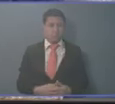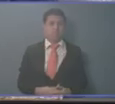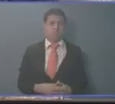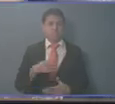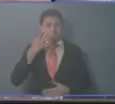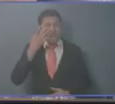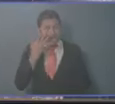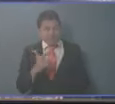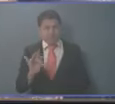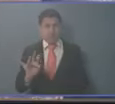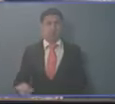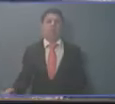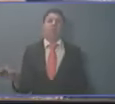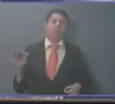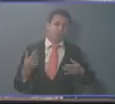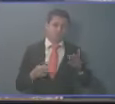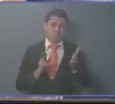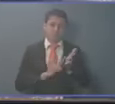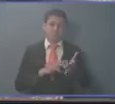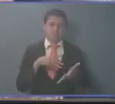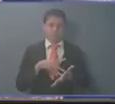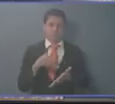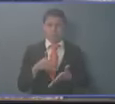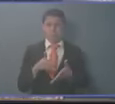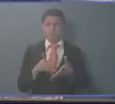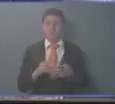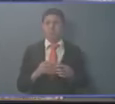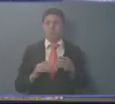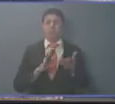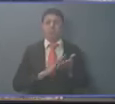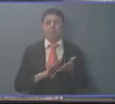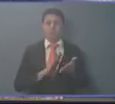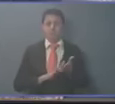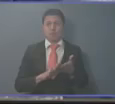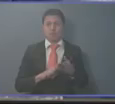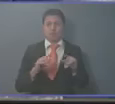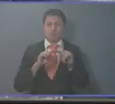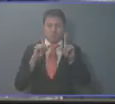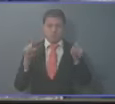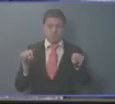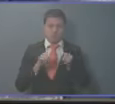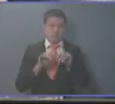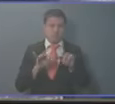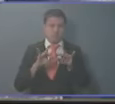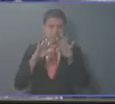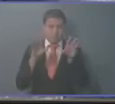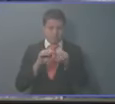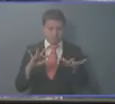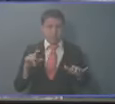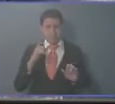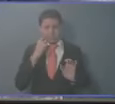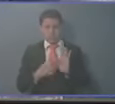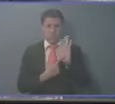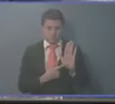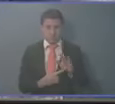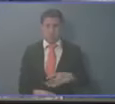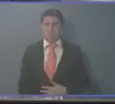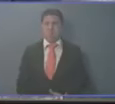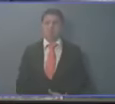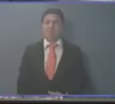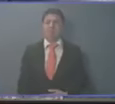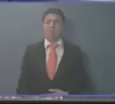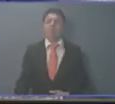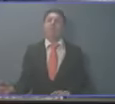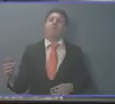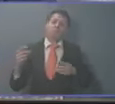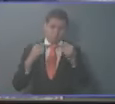Por ejemplo, las compras serán publicadas en la página web de las respectivas instituciones, así como su lineamiento.